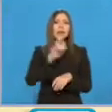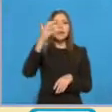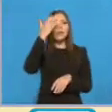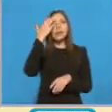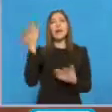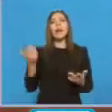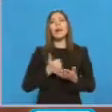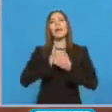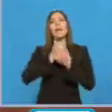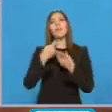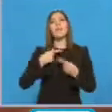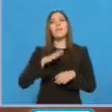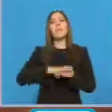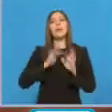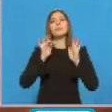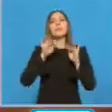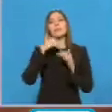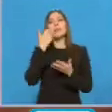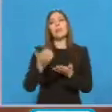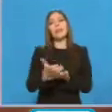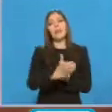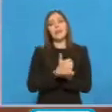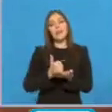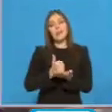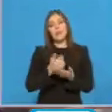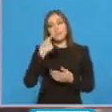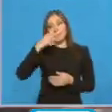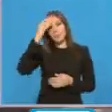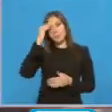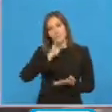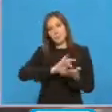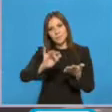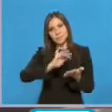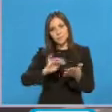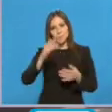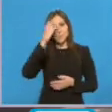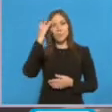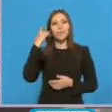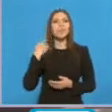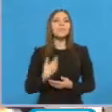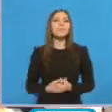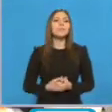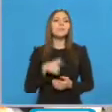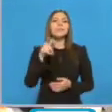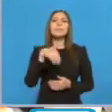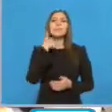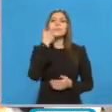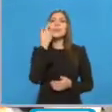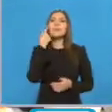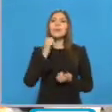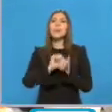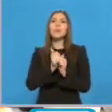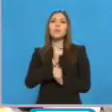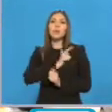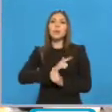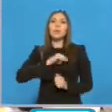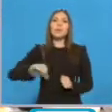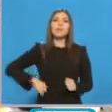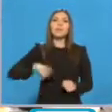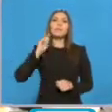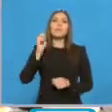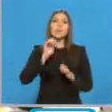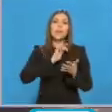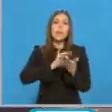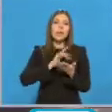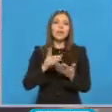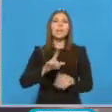pues ayudas a que vaya más gente. sí, a que se acerque la gente, porque finalmente lo que buscamos es que se queden interesados en lo que les vamos a leer Muy bien.